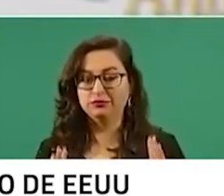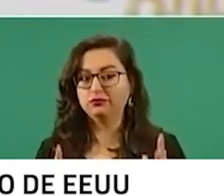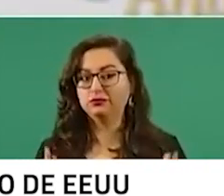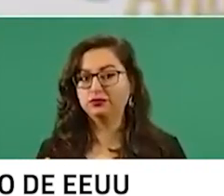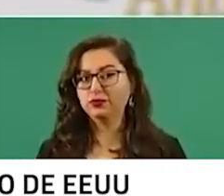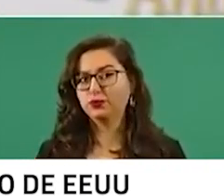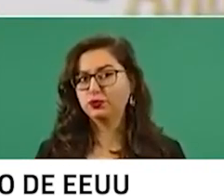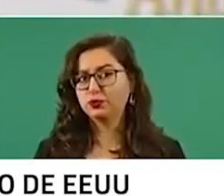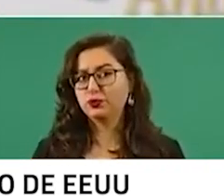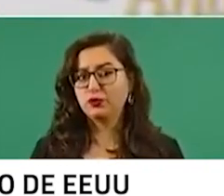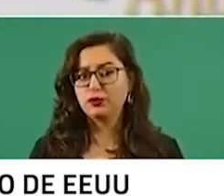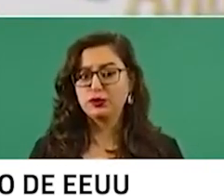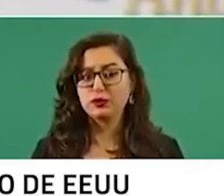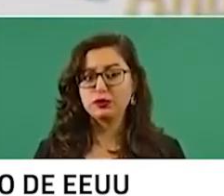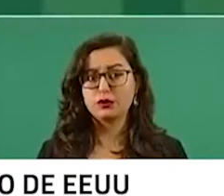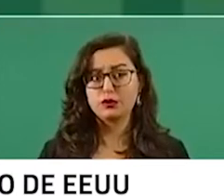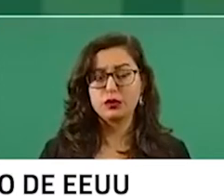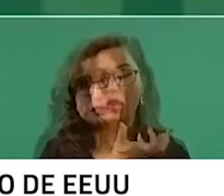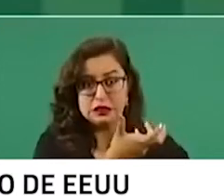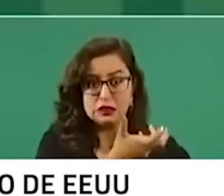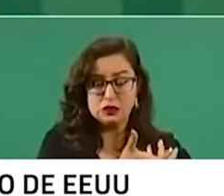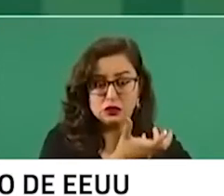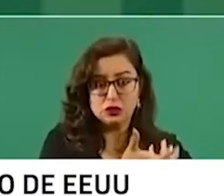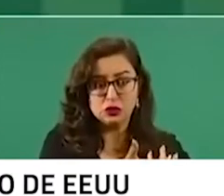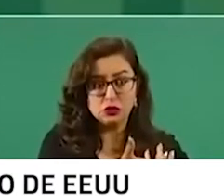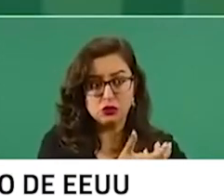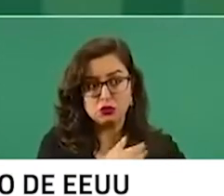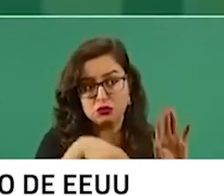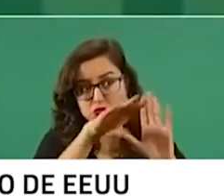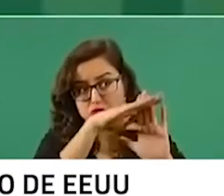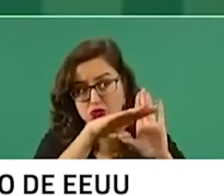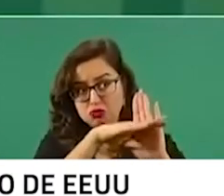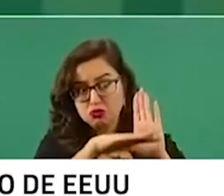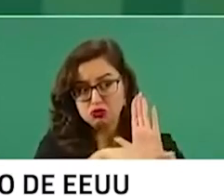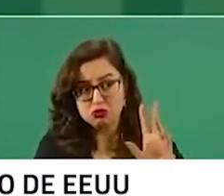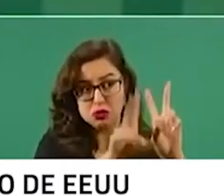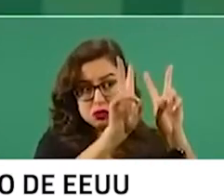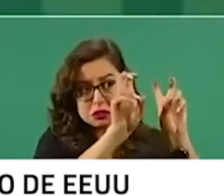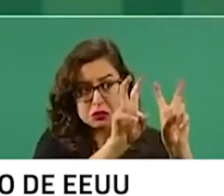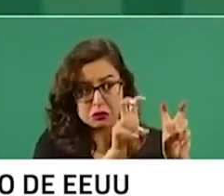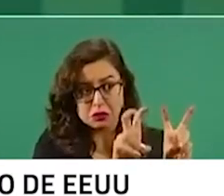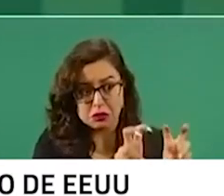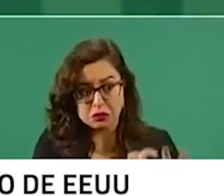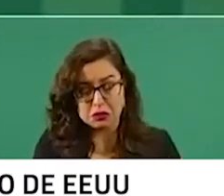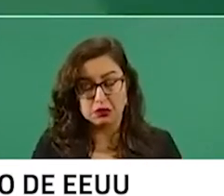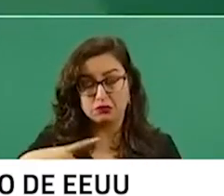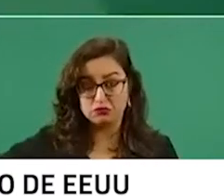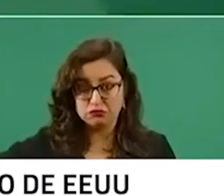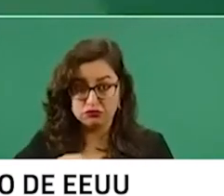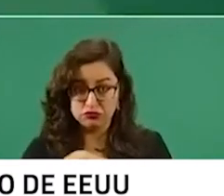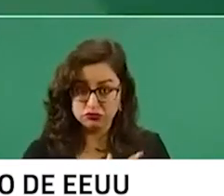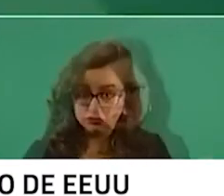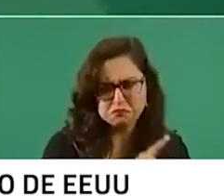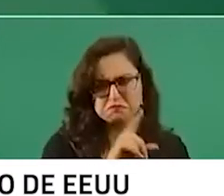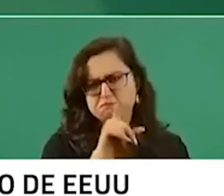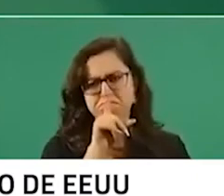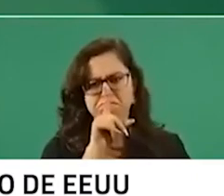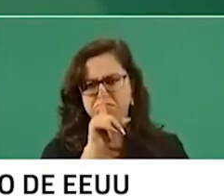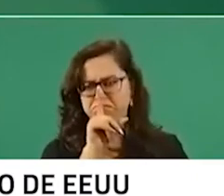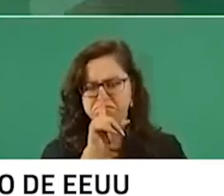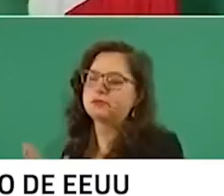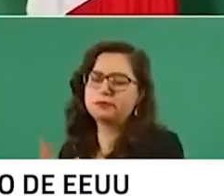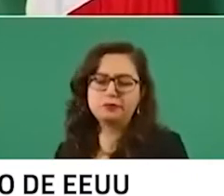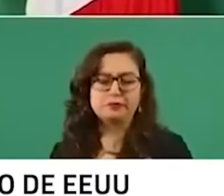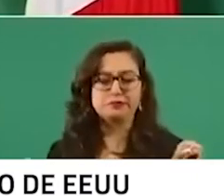nos y mis primos en los asuntos de eeuu de américa no nos